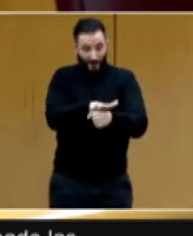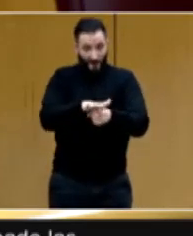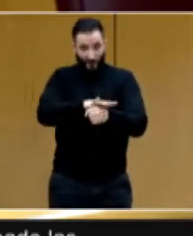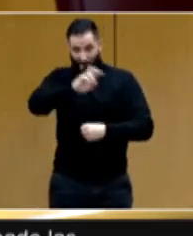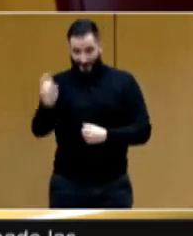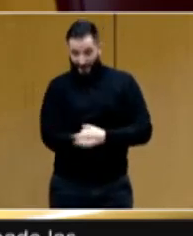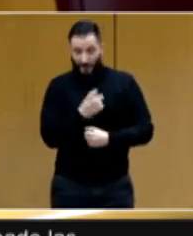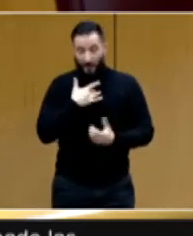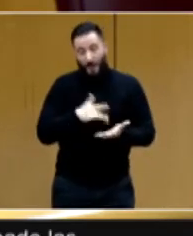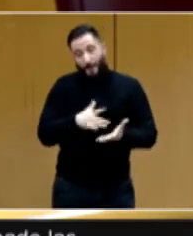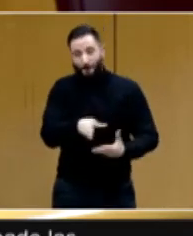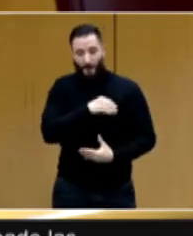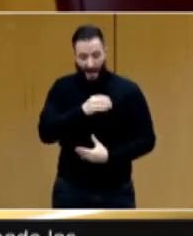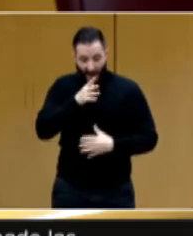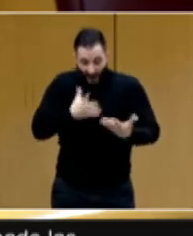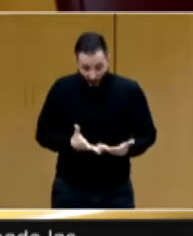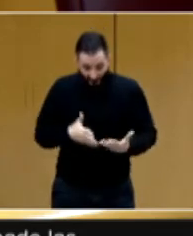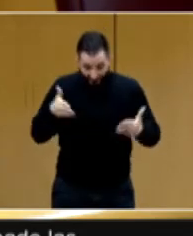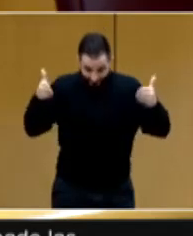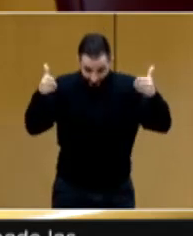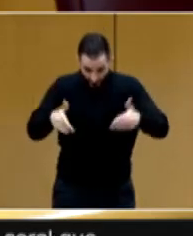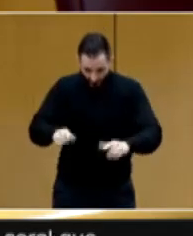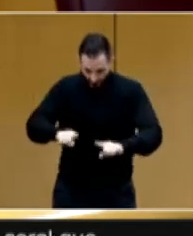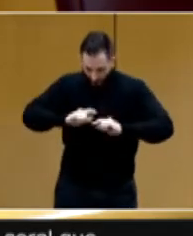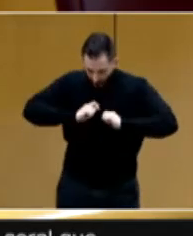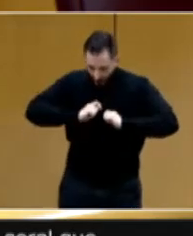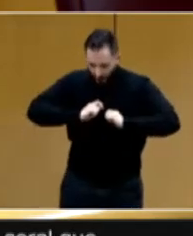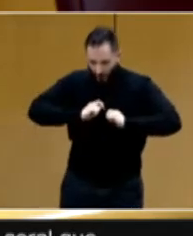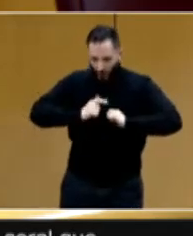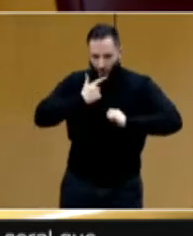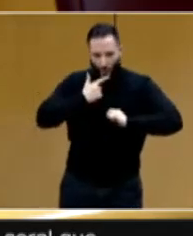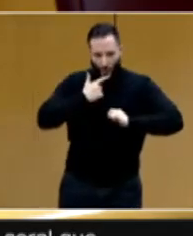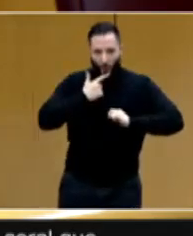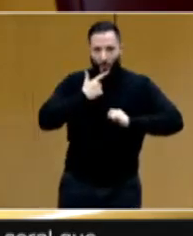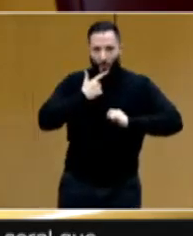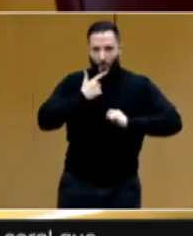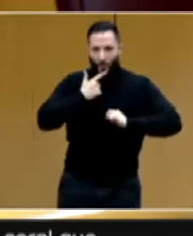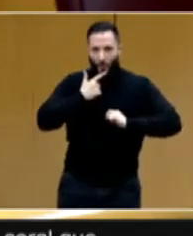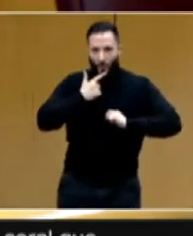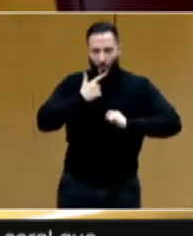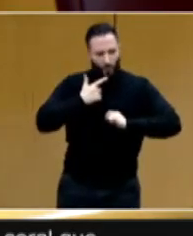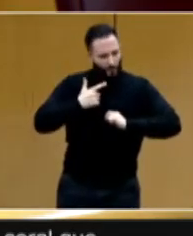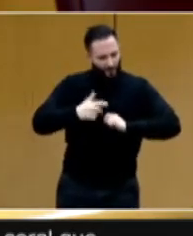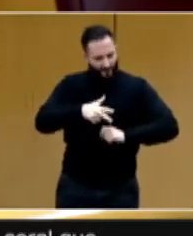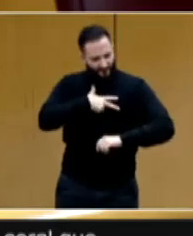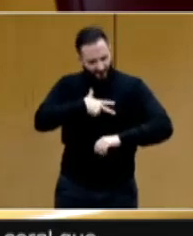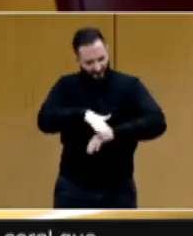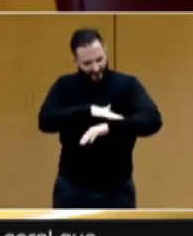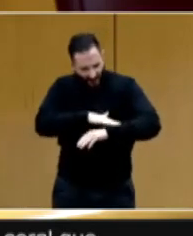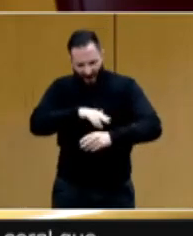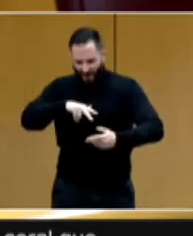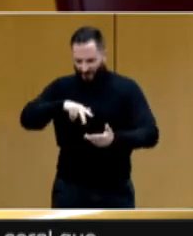que a los actores de esa obra coral nos tachen con carácter general los jueces los notarios los fiscales